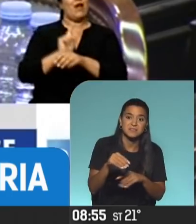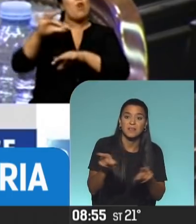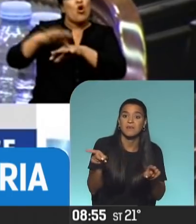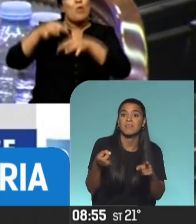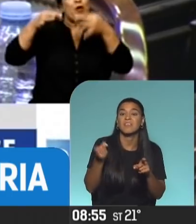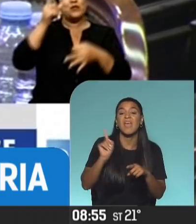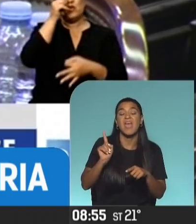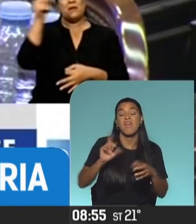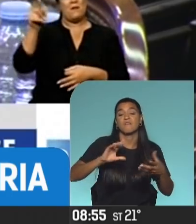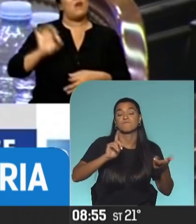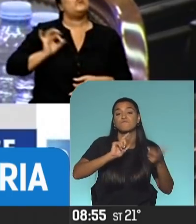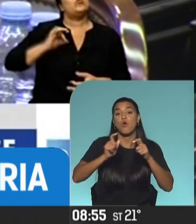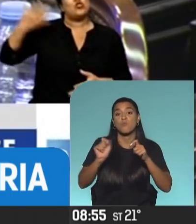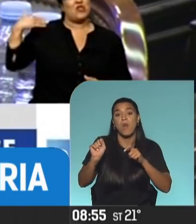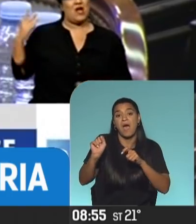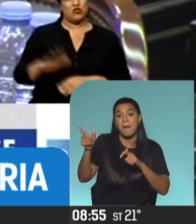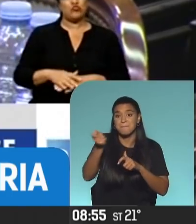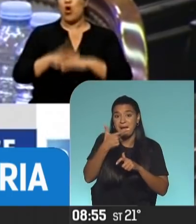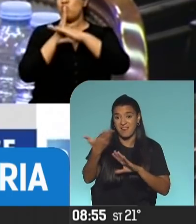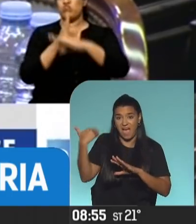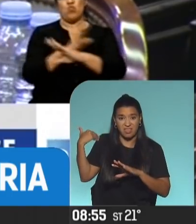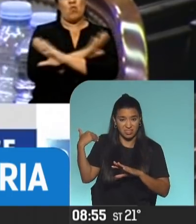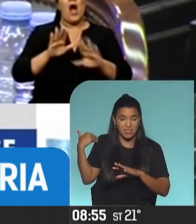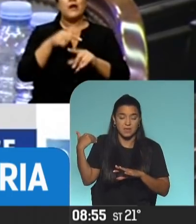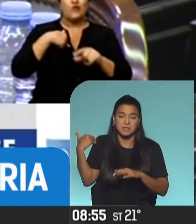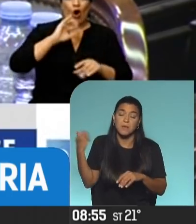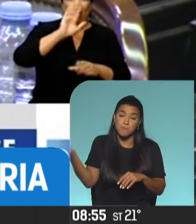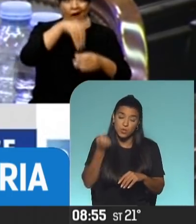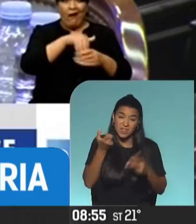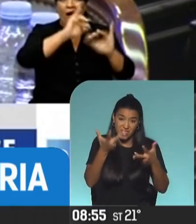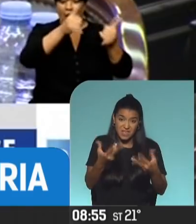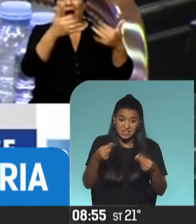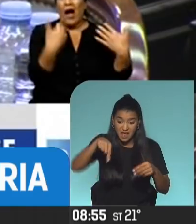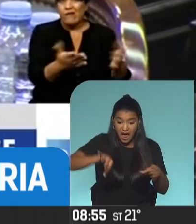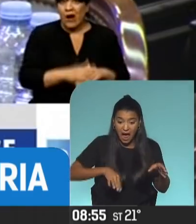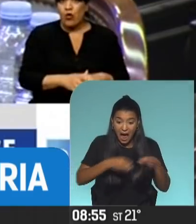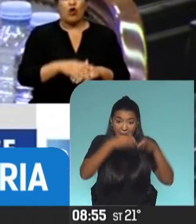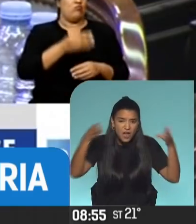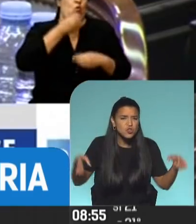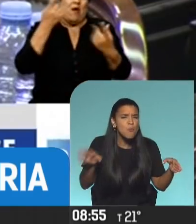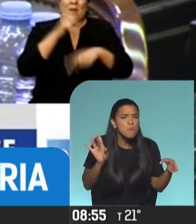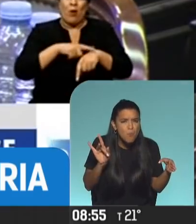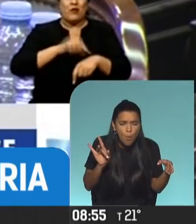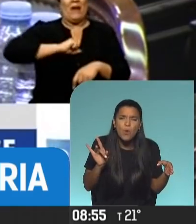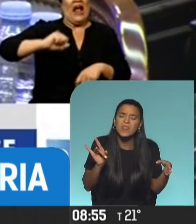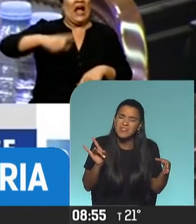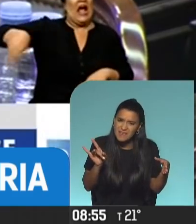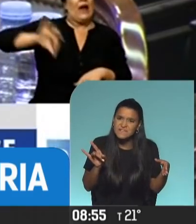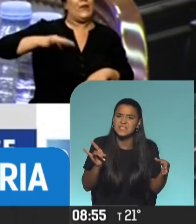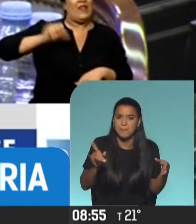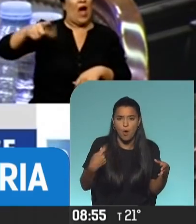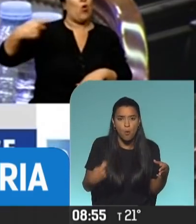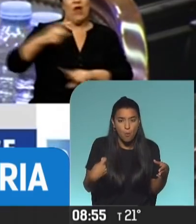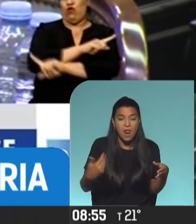con la fórmula de Macri. Por lo tanto, es importante decirlo que durante este año tan difícil para los jubilados